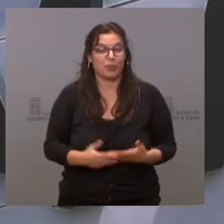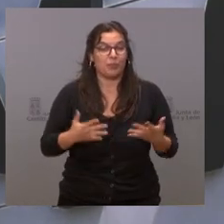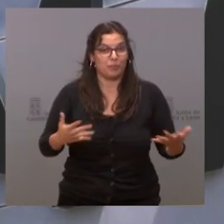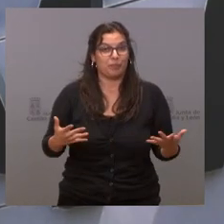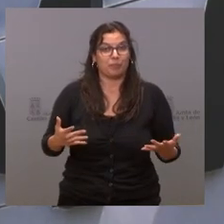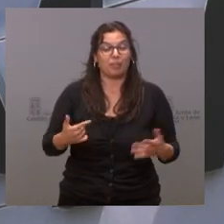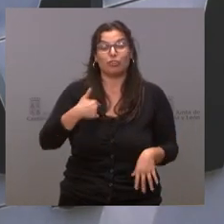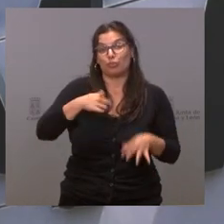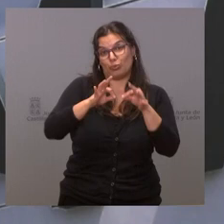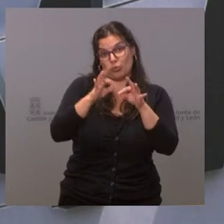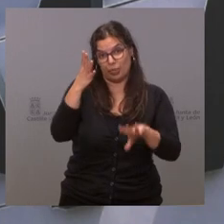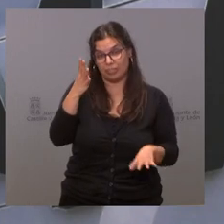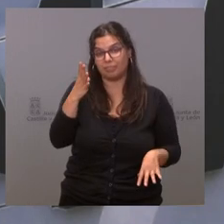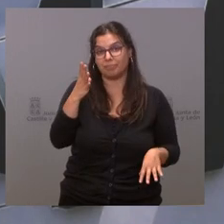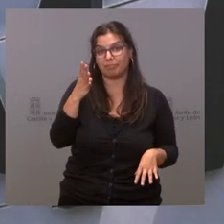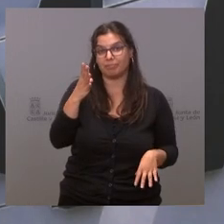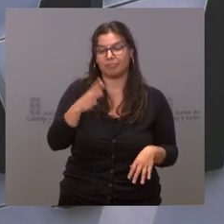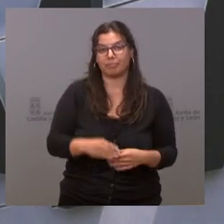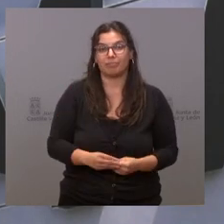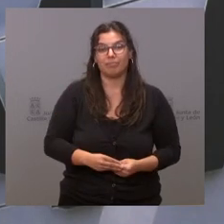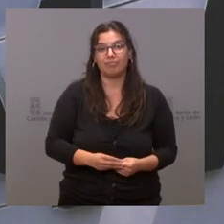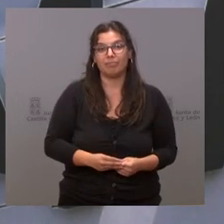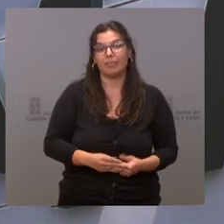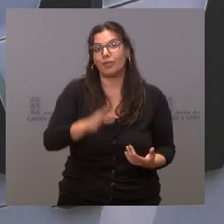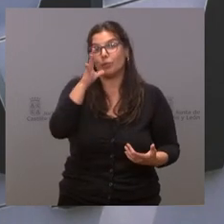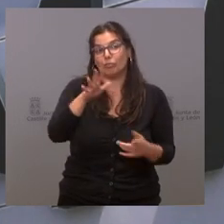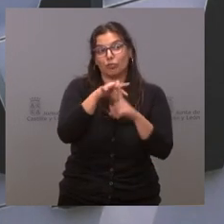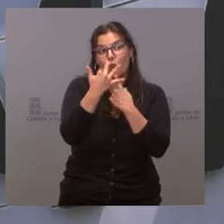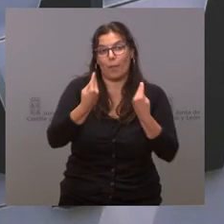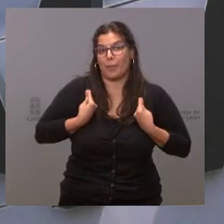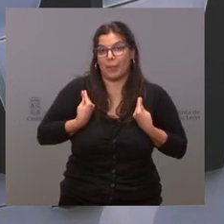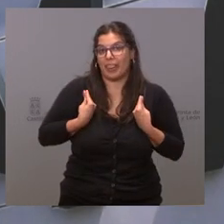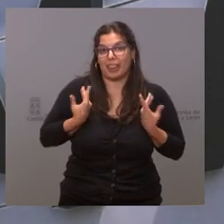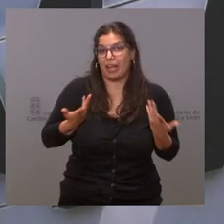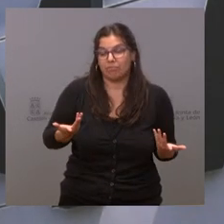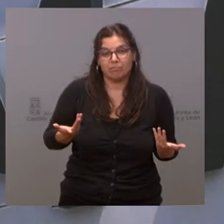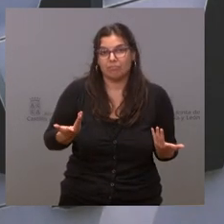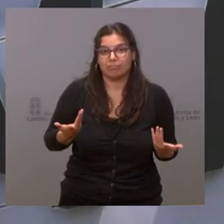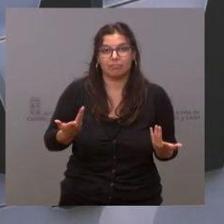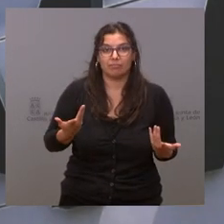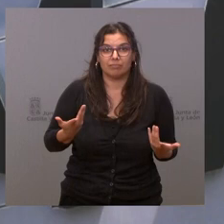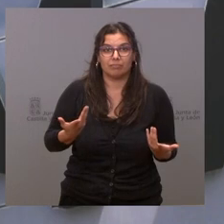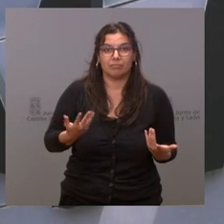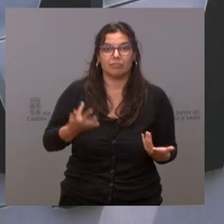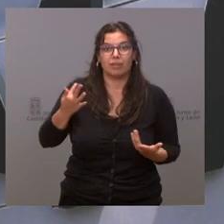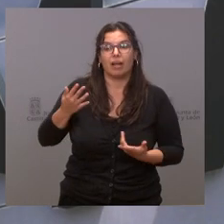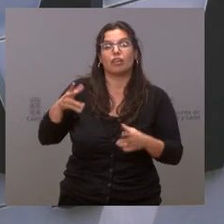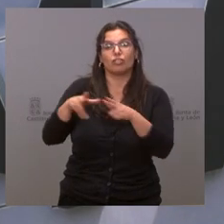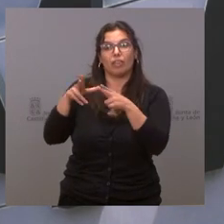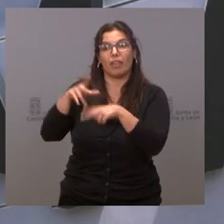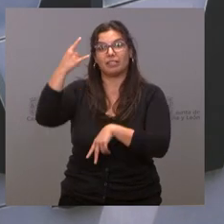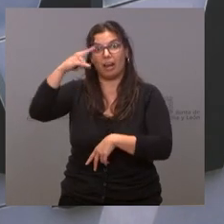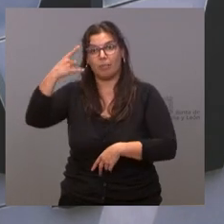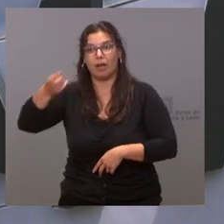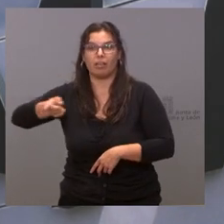fortuna por las circunstancias de la vida y el reconocimiento de la sociedad salmantina de acompañar